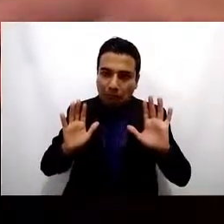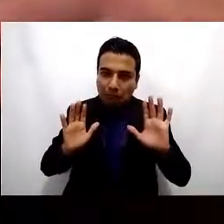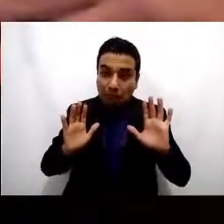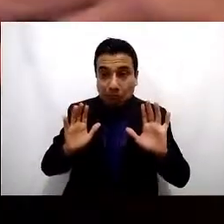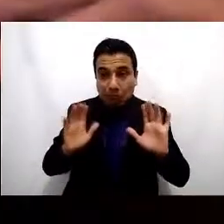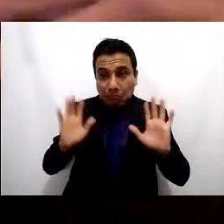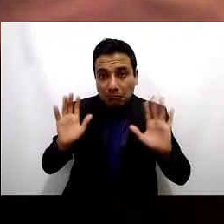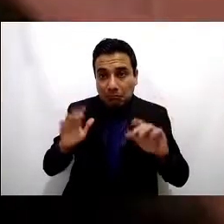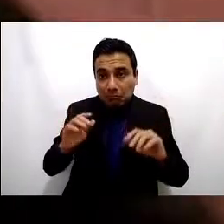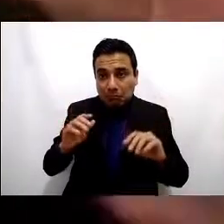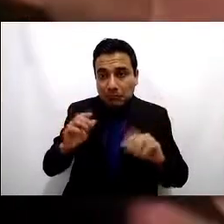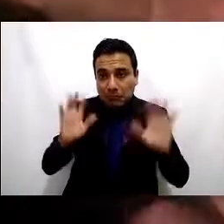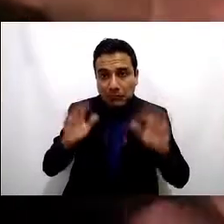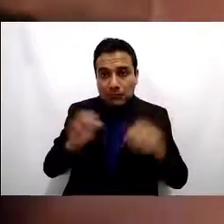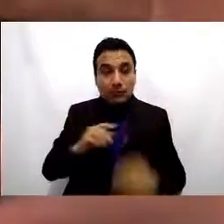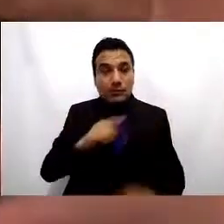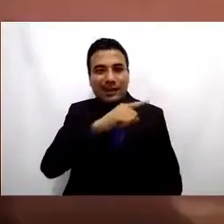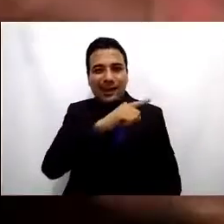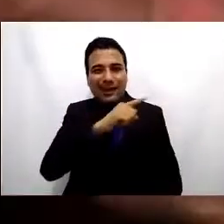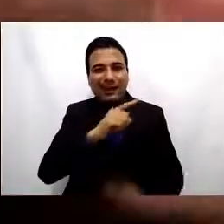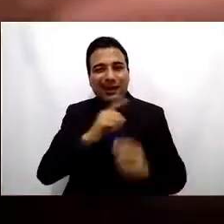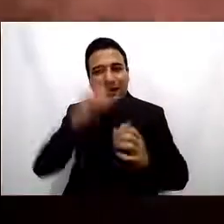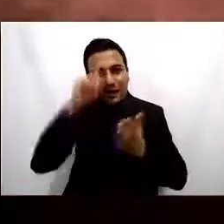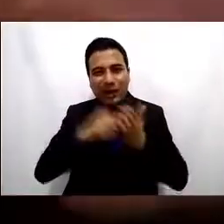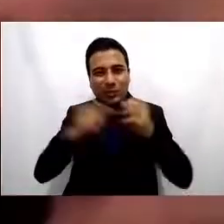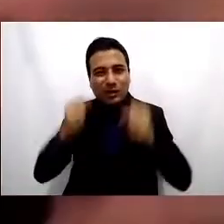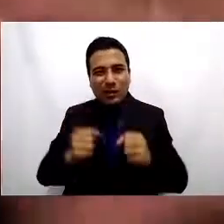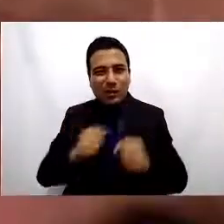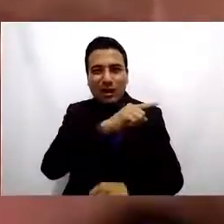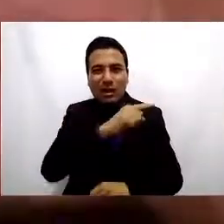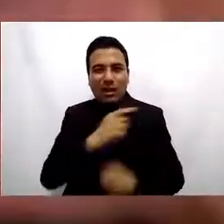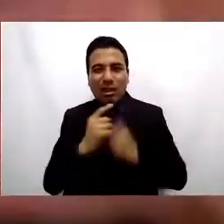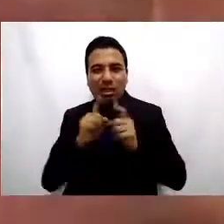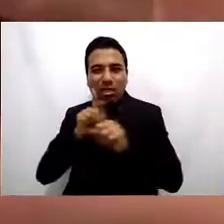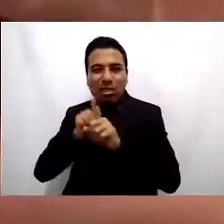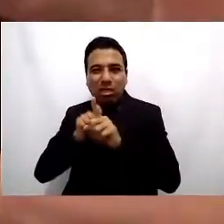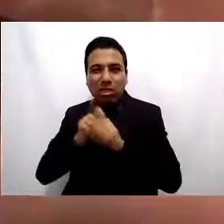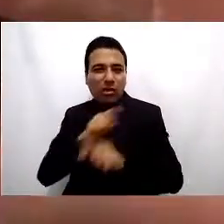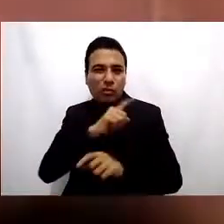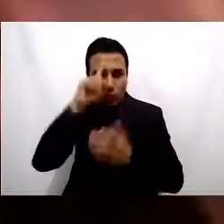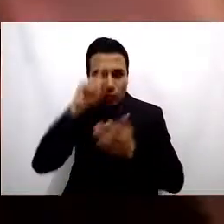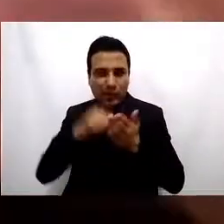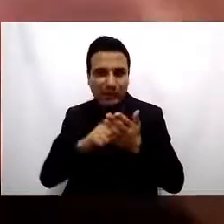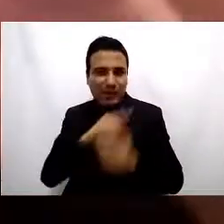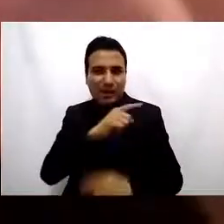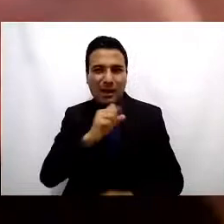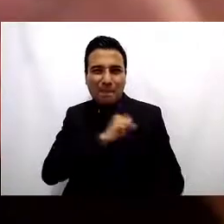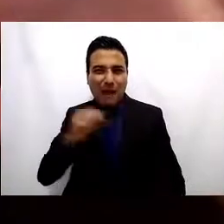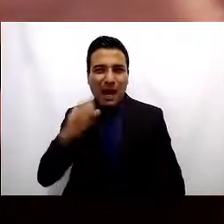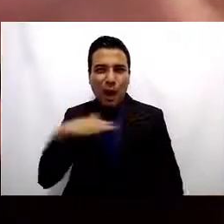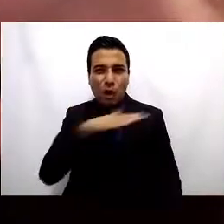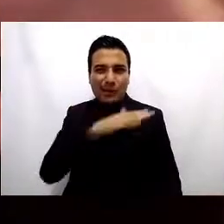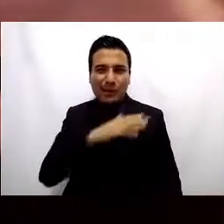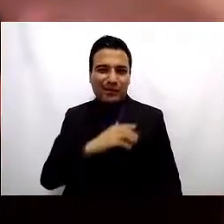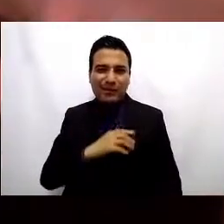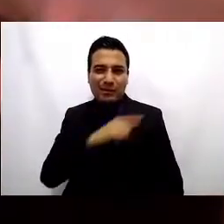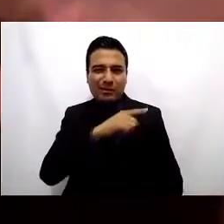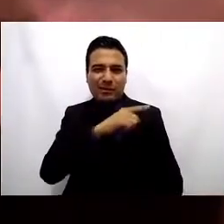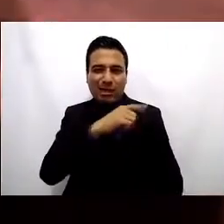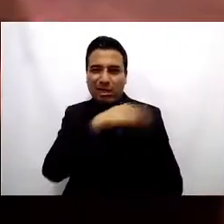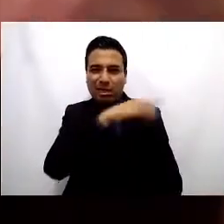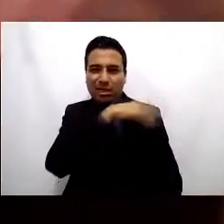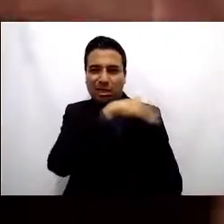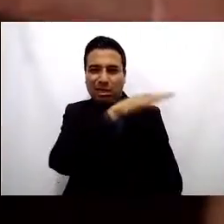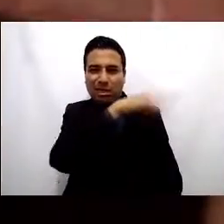pensaron, Cartoon se va a reír, entonces no, vos sos escéptico, no, mala onda, vos nos vas, no, nos arruinás